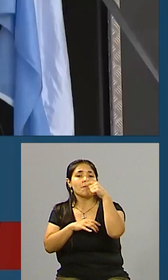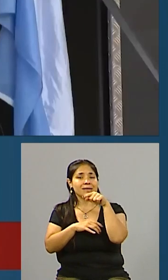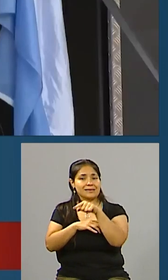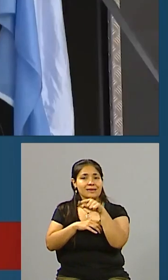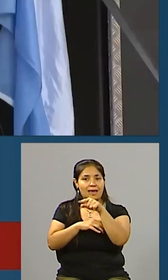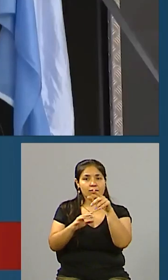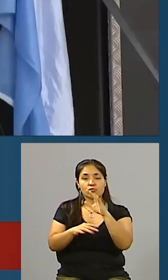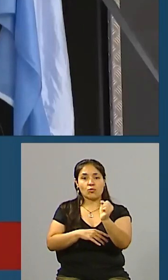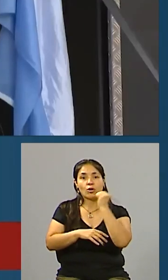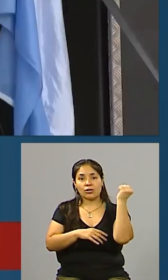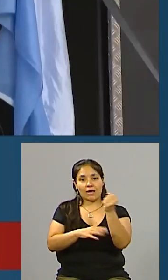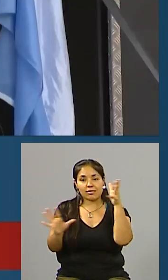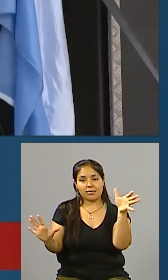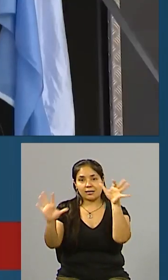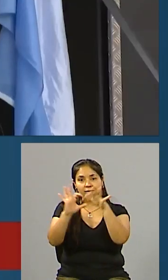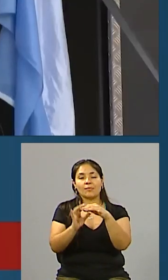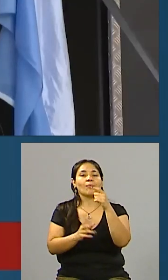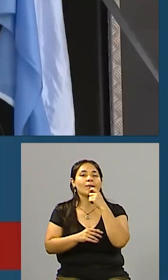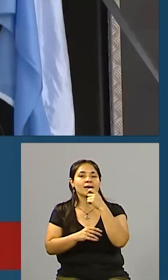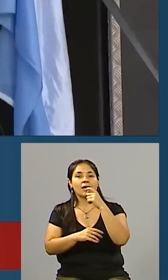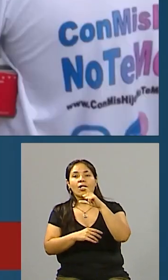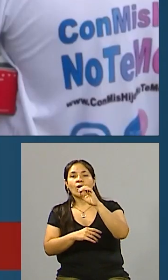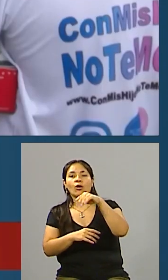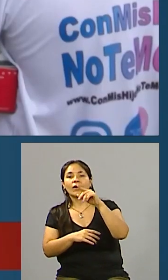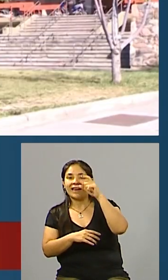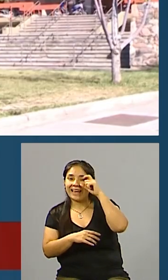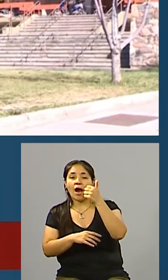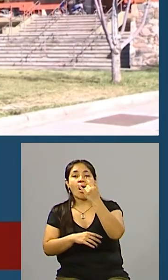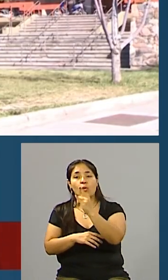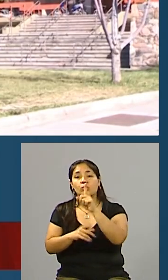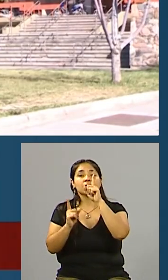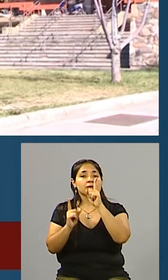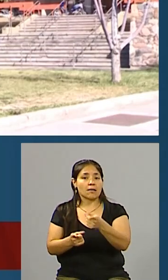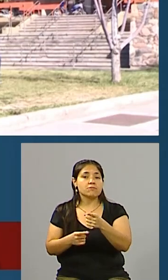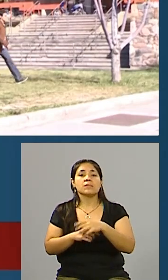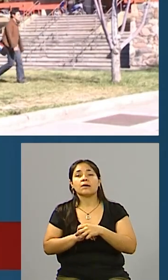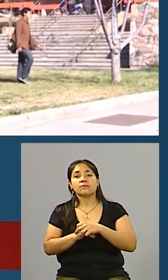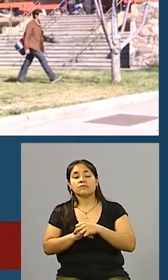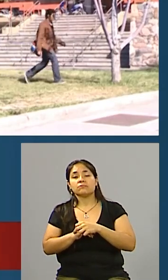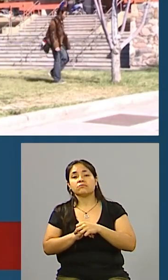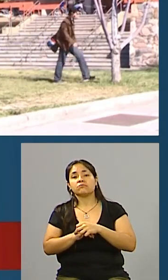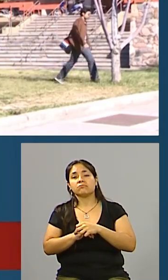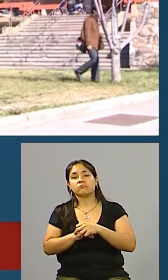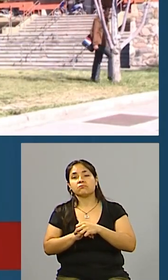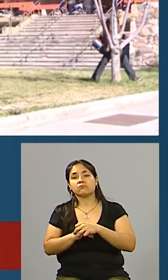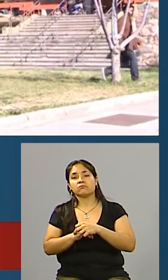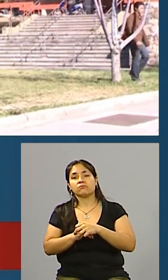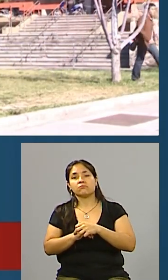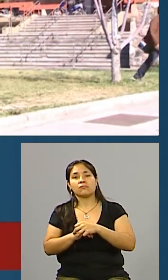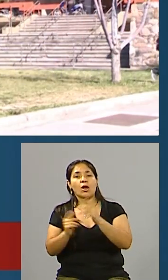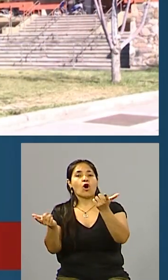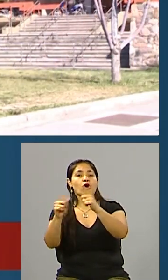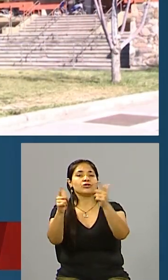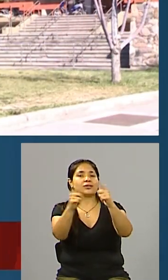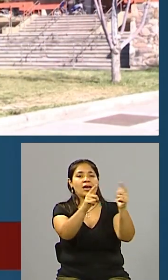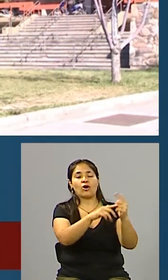son relevantes ya hoy, como la CONEAU o los distintos consejos de